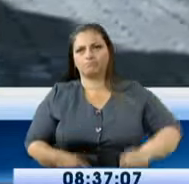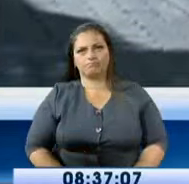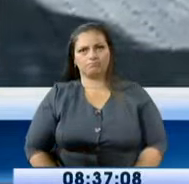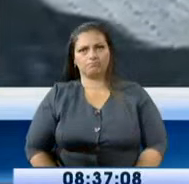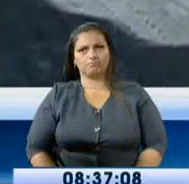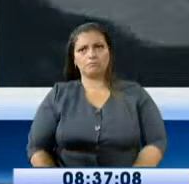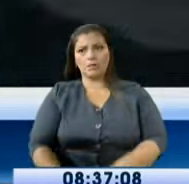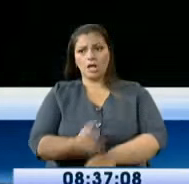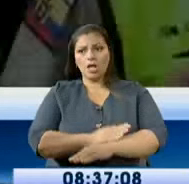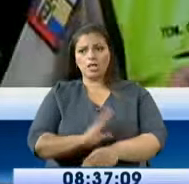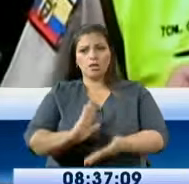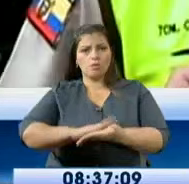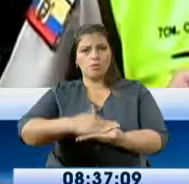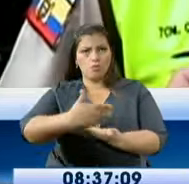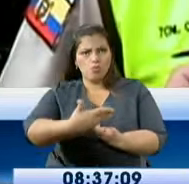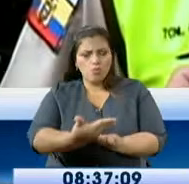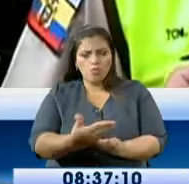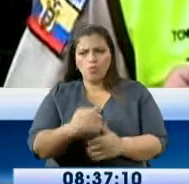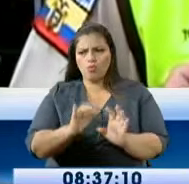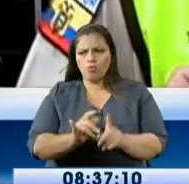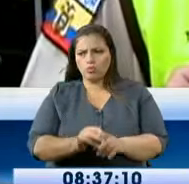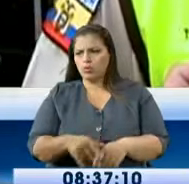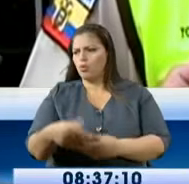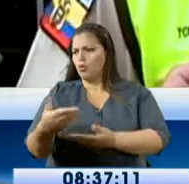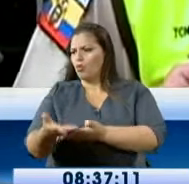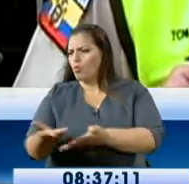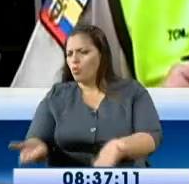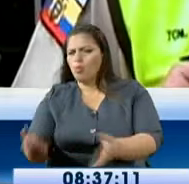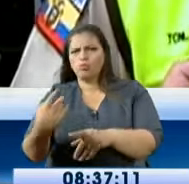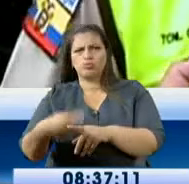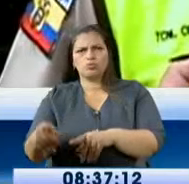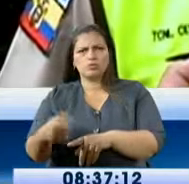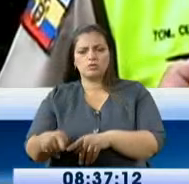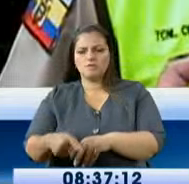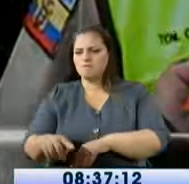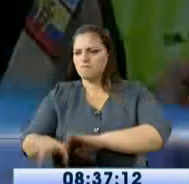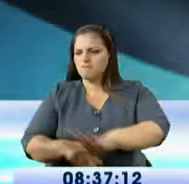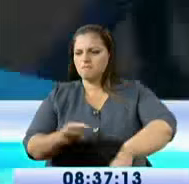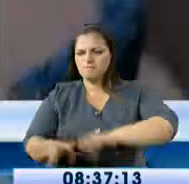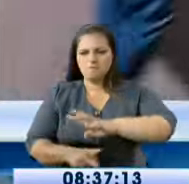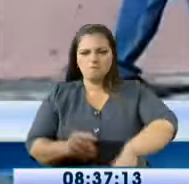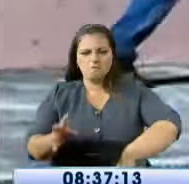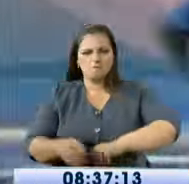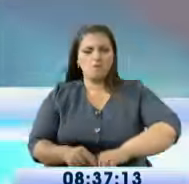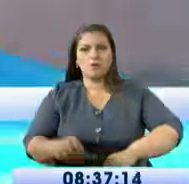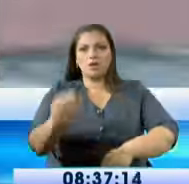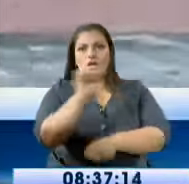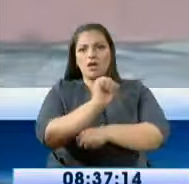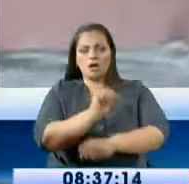como accesorios, los cuales no justificaban su pertenencia ni su tenencia legal.